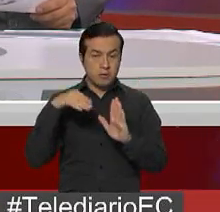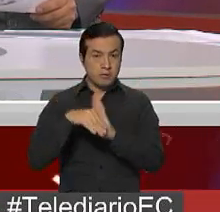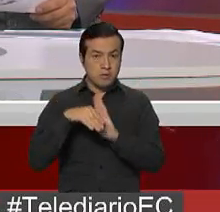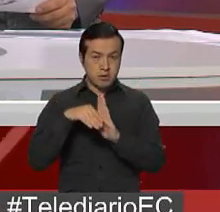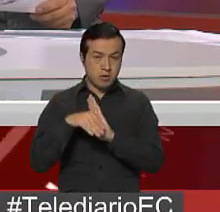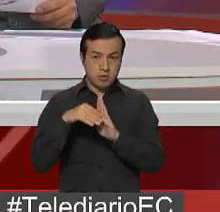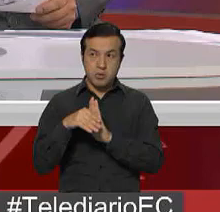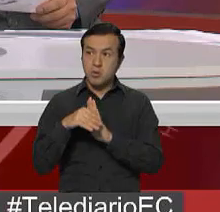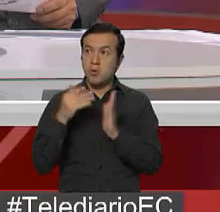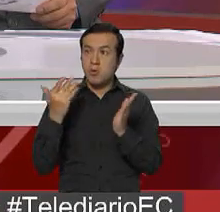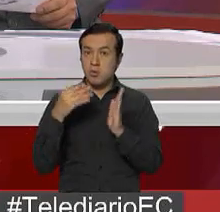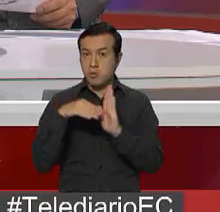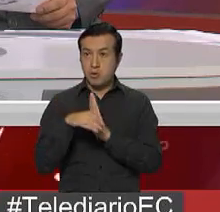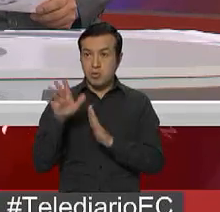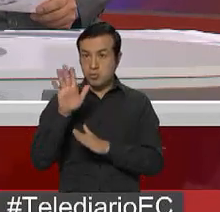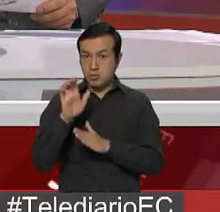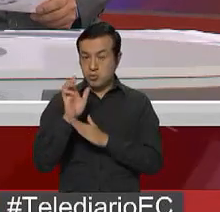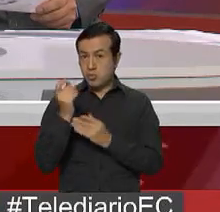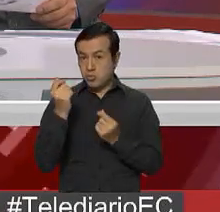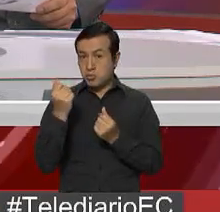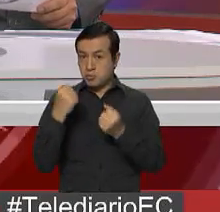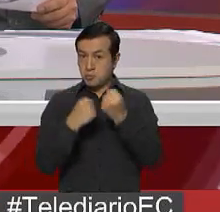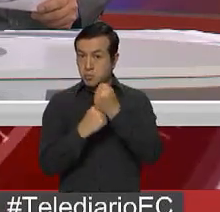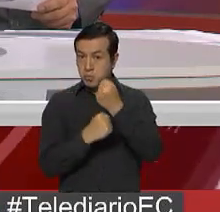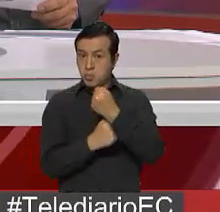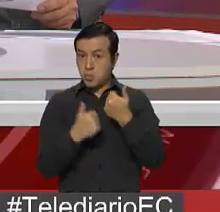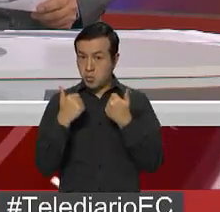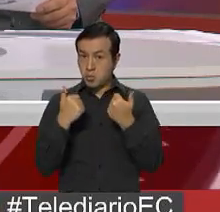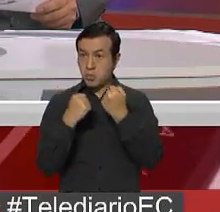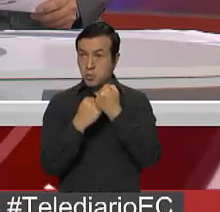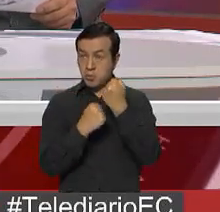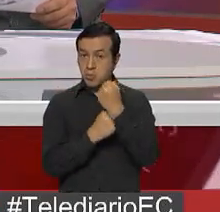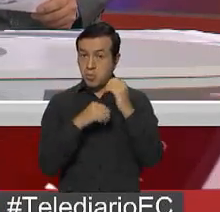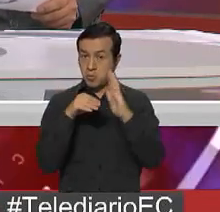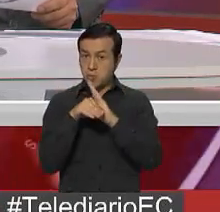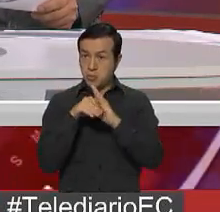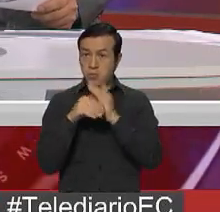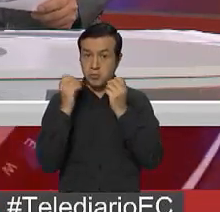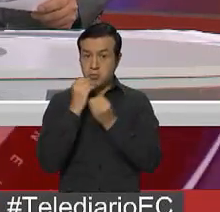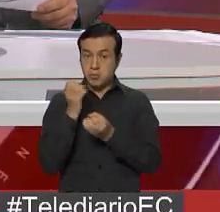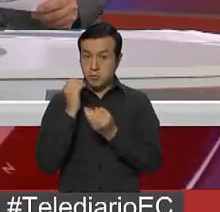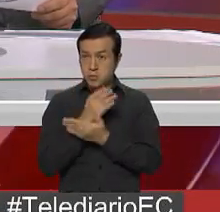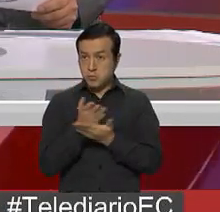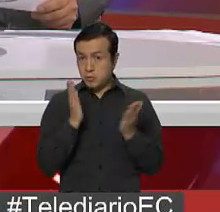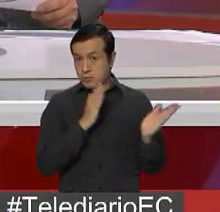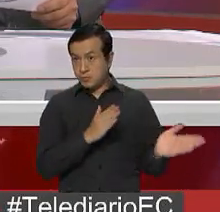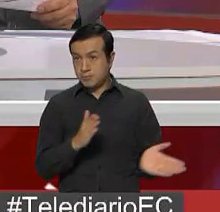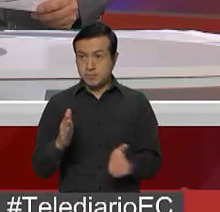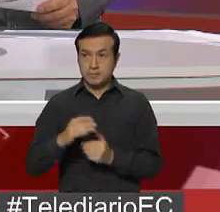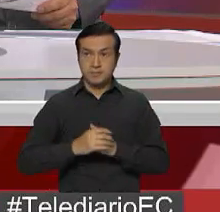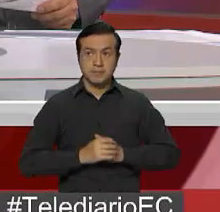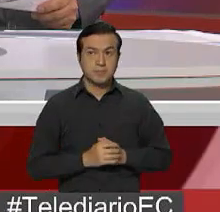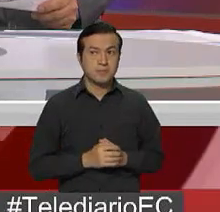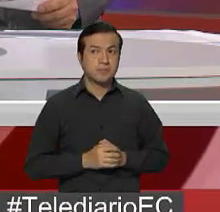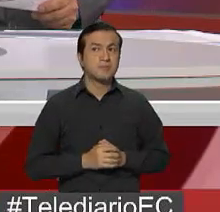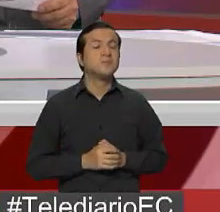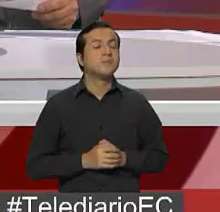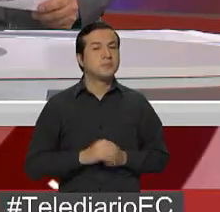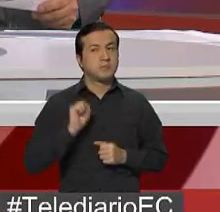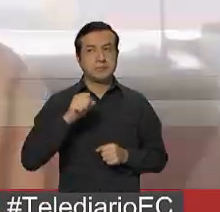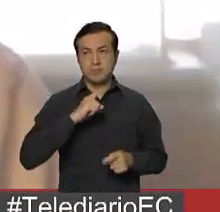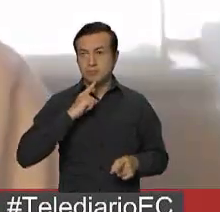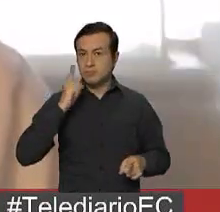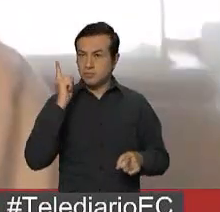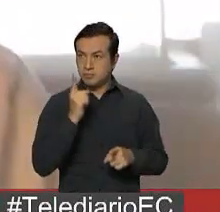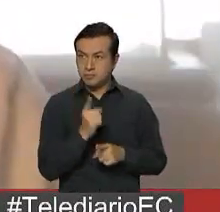bancario en el país se encuentra sólido se encuentra estable de acuerdo a los reportes que ustedes manejan sí por supuesto